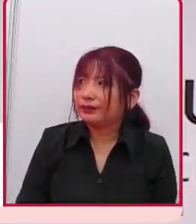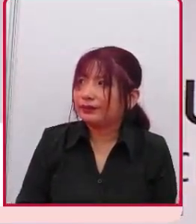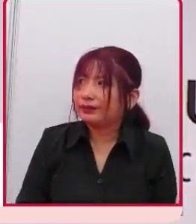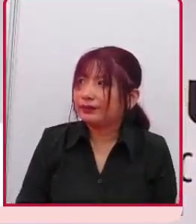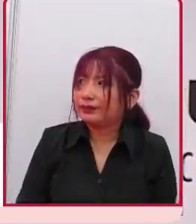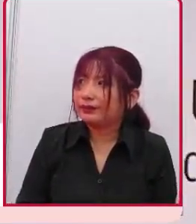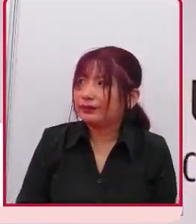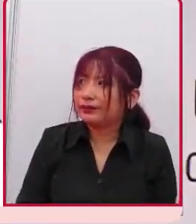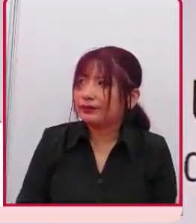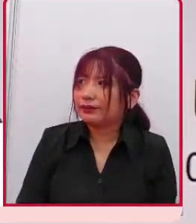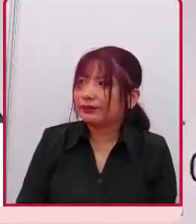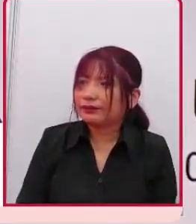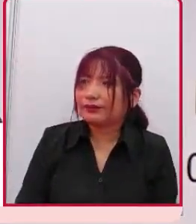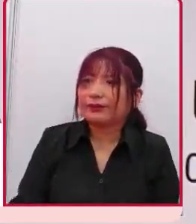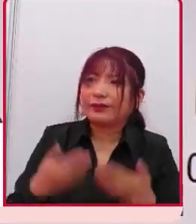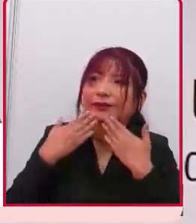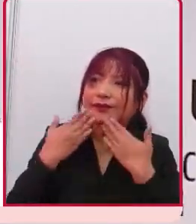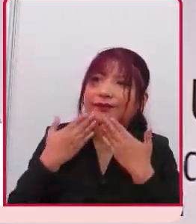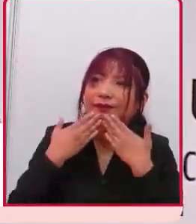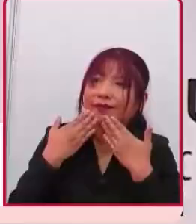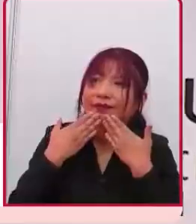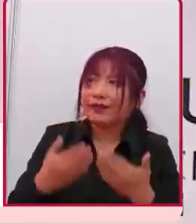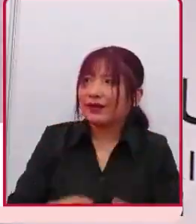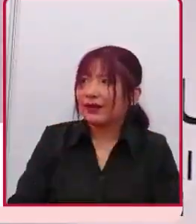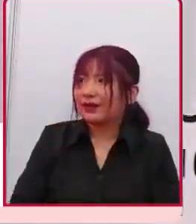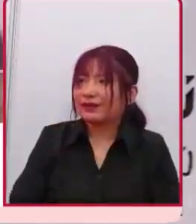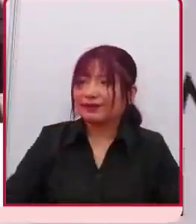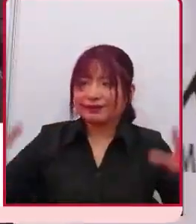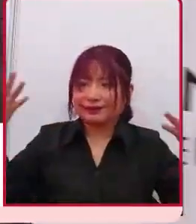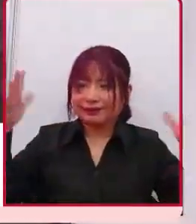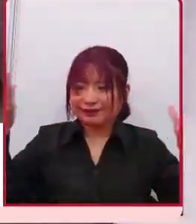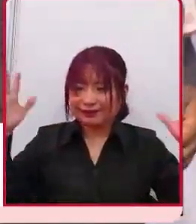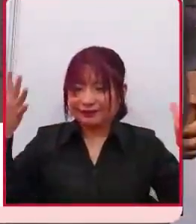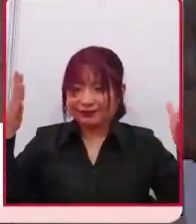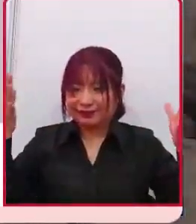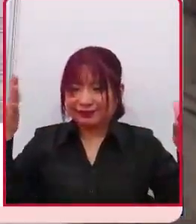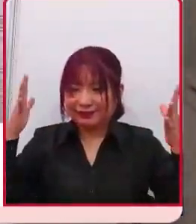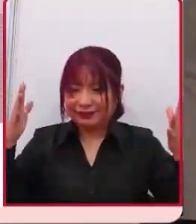Perfecto, está bien. Gracias, gracias, Cristian. Un aplauso, por favor.